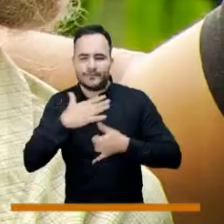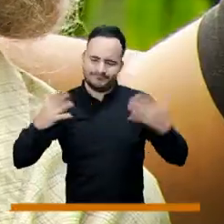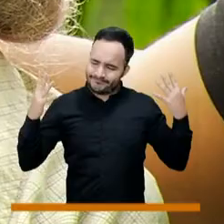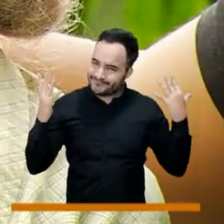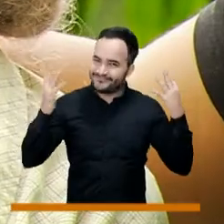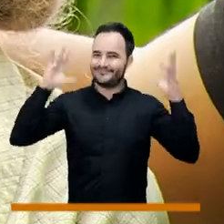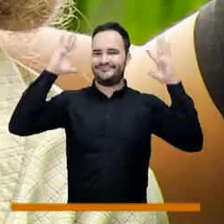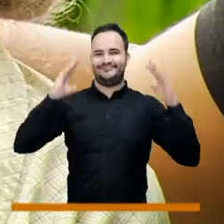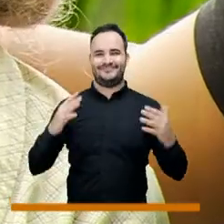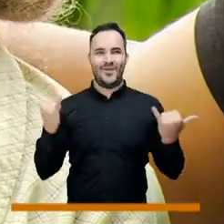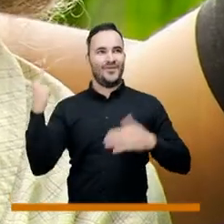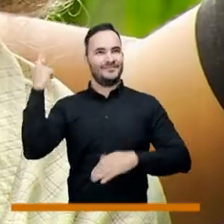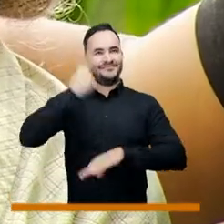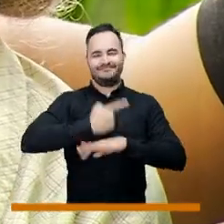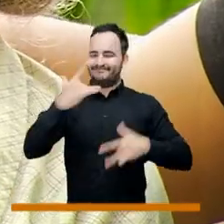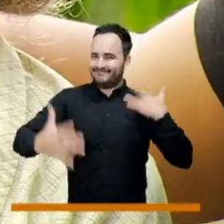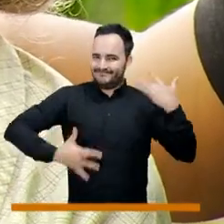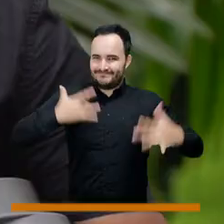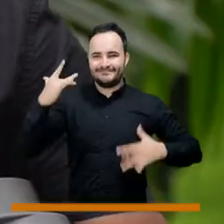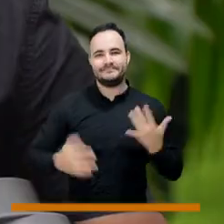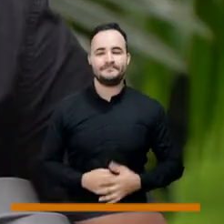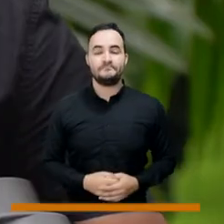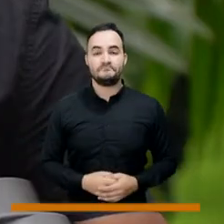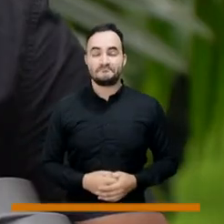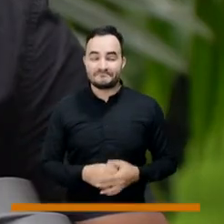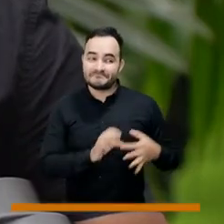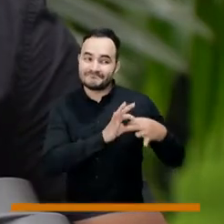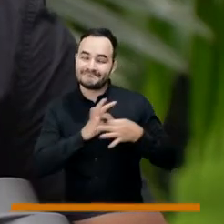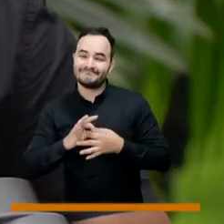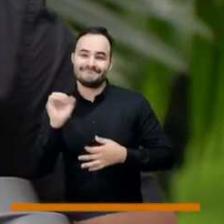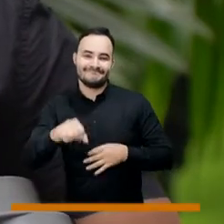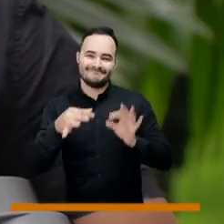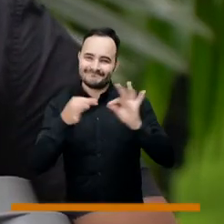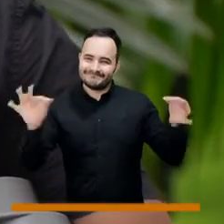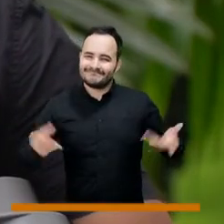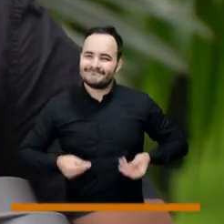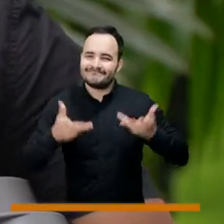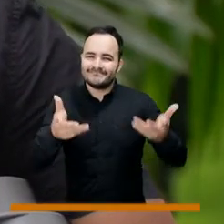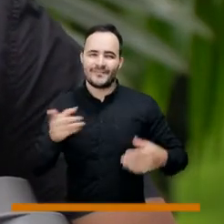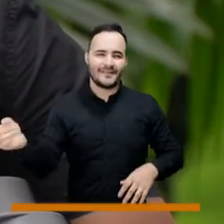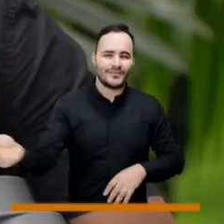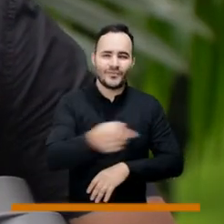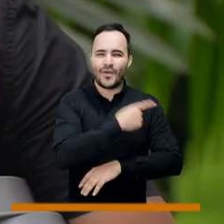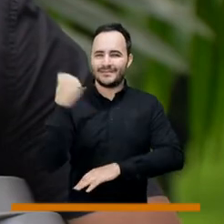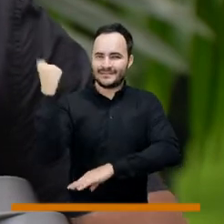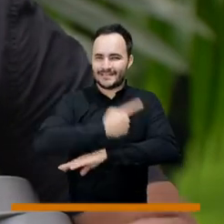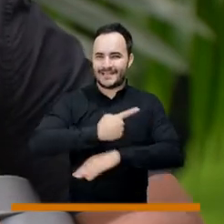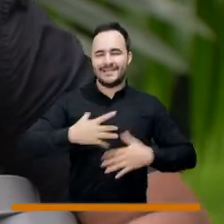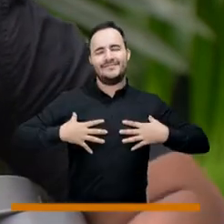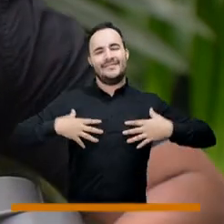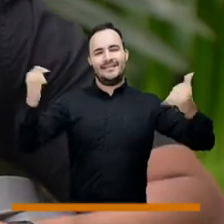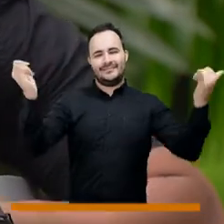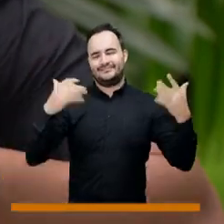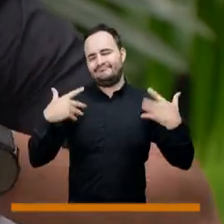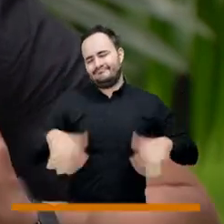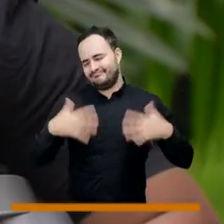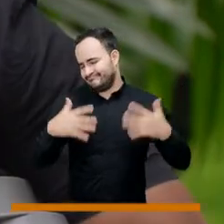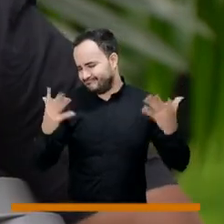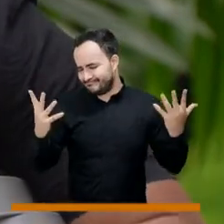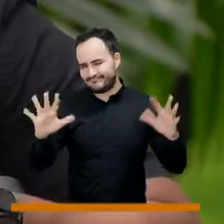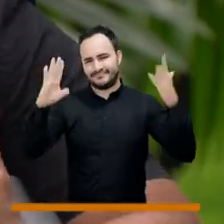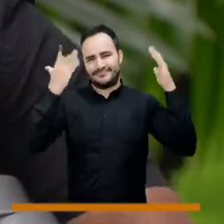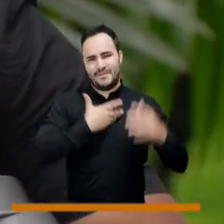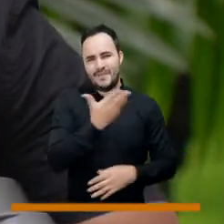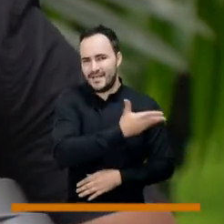Un feliz día para ellas y que la pasen muy feliz. También aprovecho para desearles un gran día